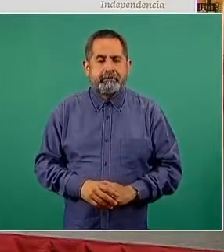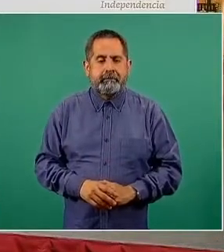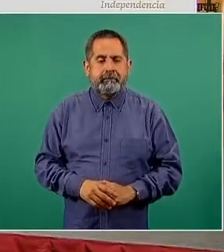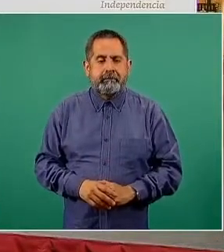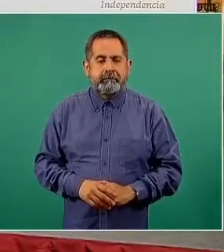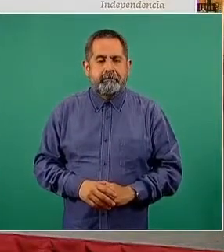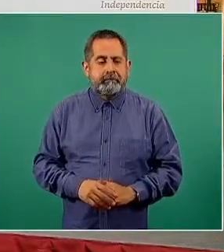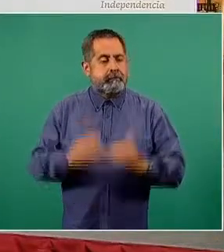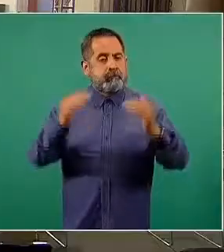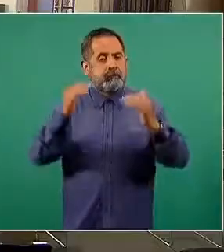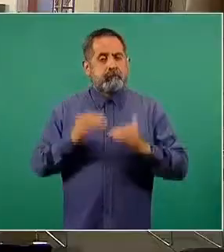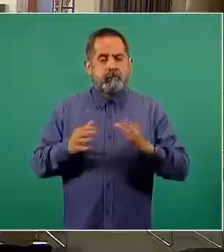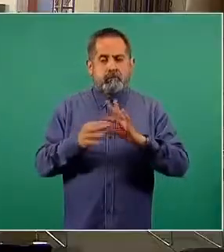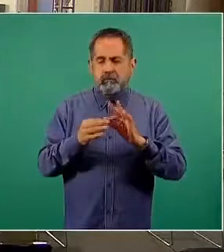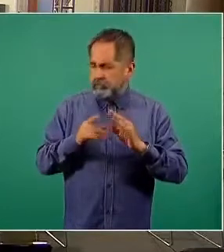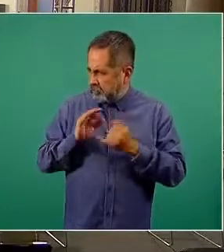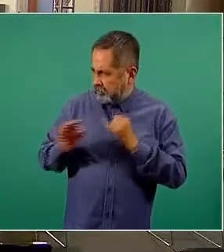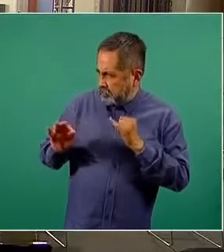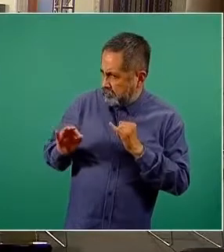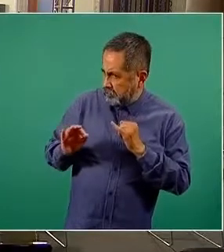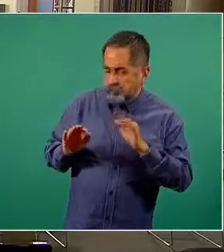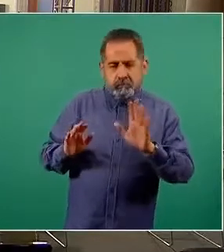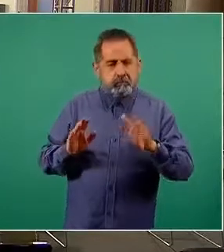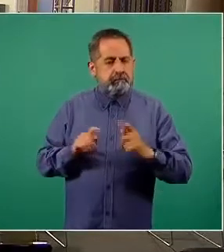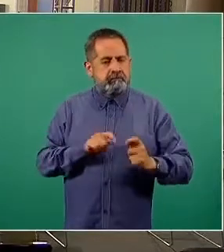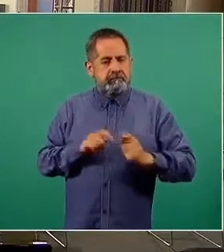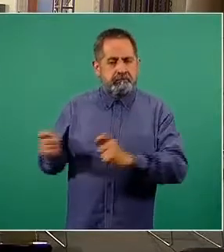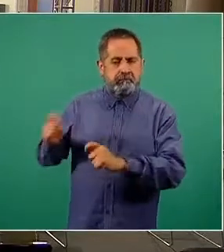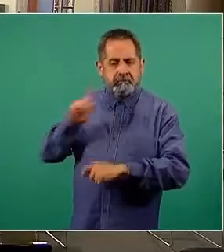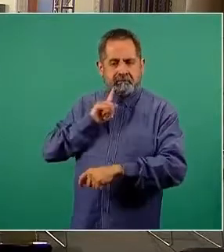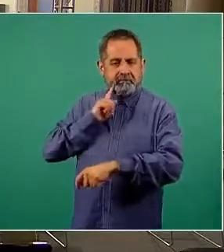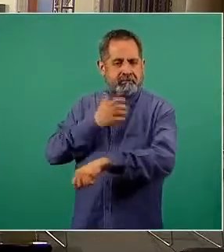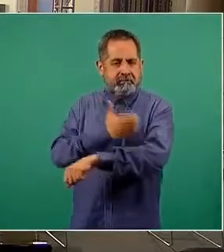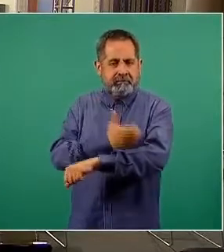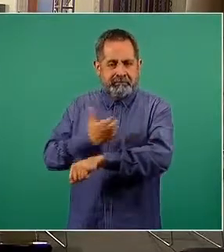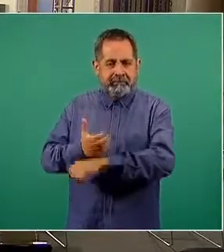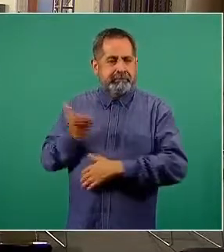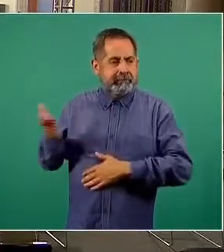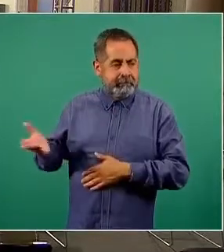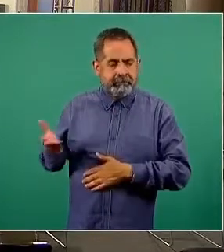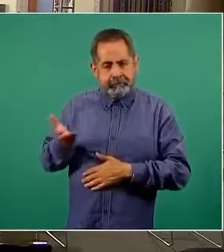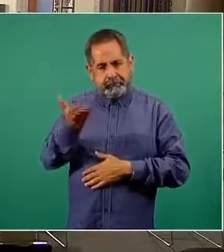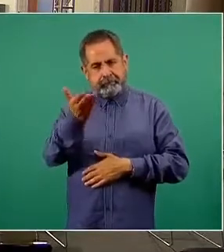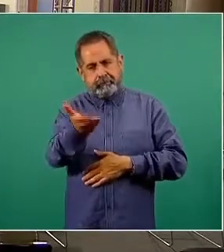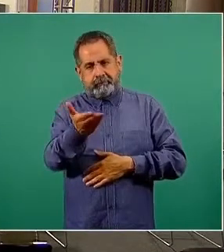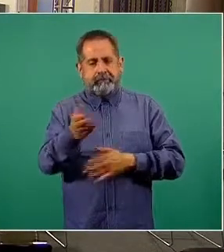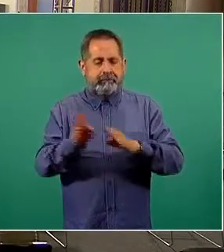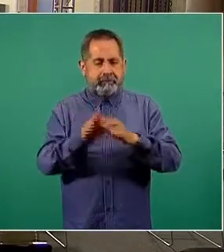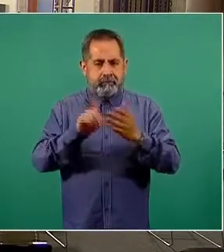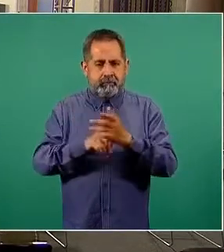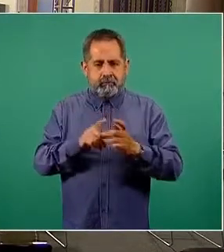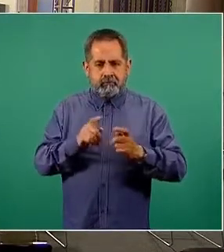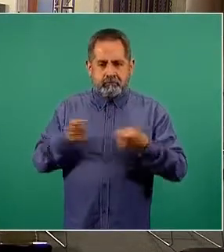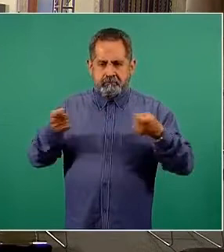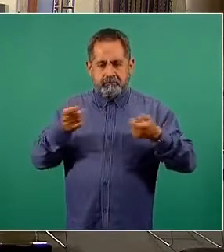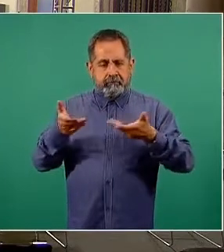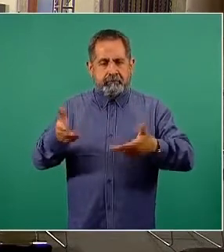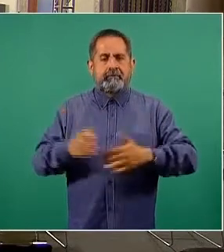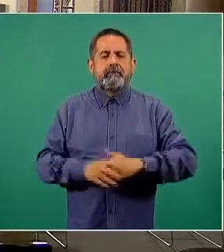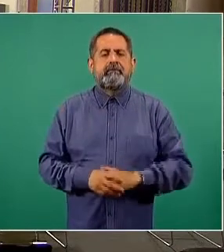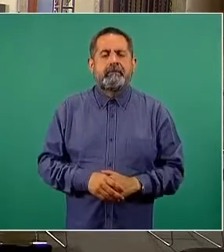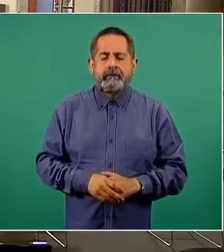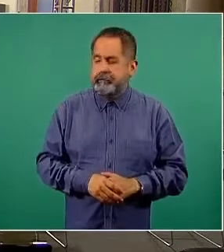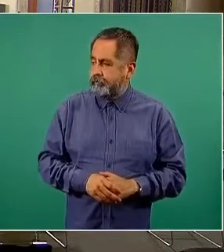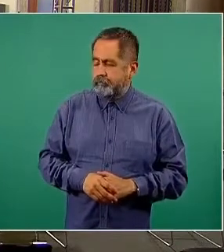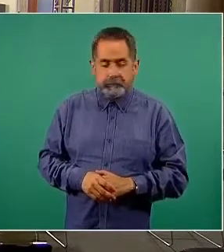Vamos a dar paso, esta era la última, ¿verdad?, a nuestras compañeras y les pido que ustedes conduzcan. Muchas